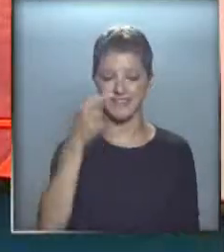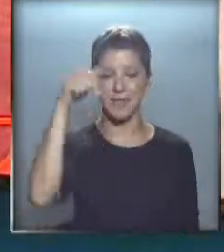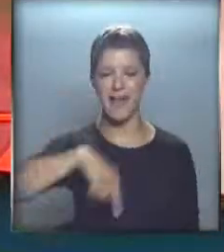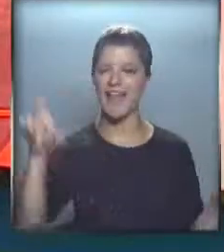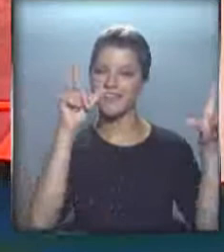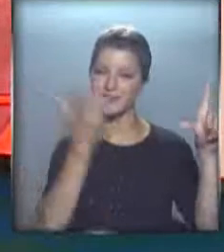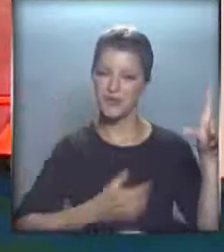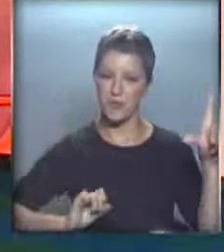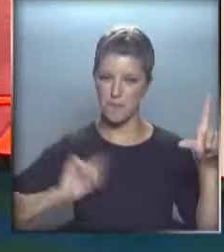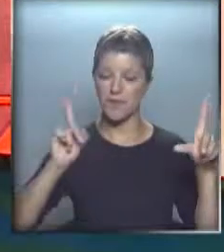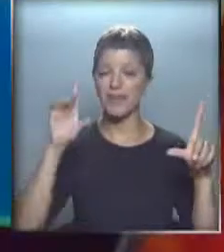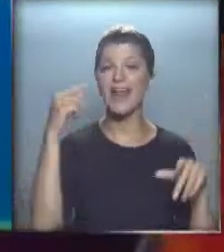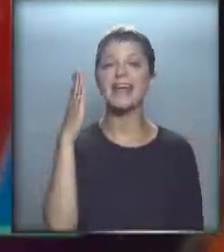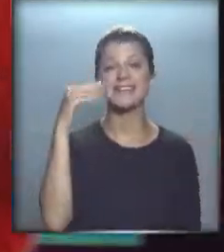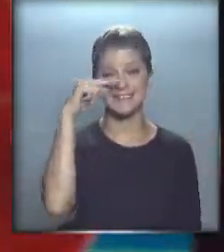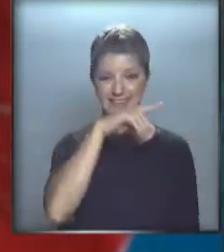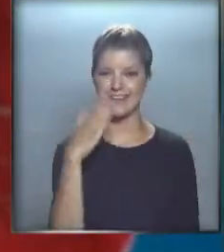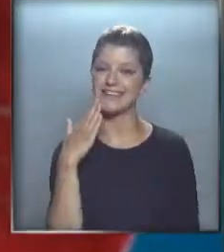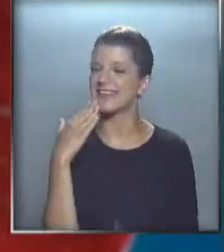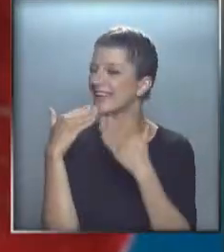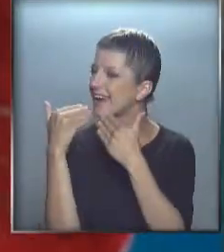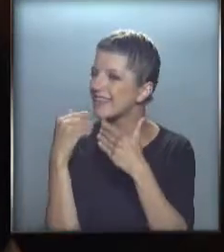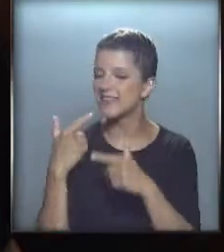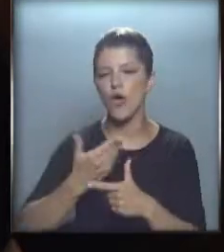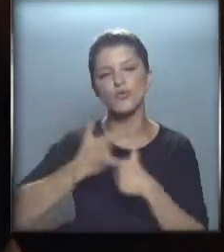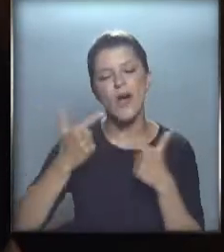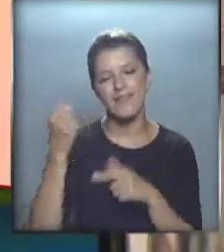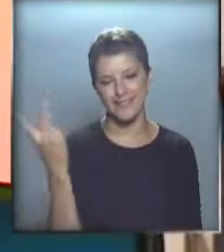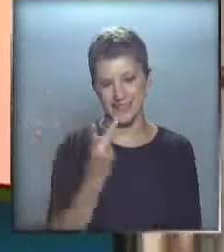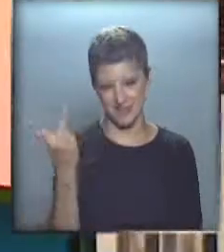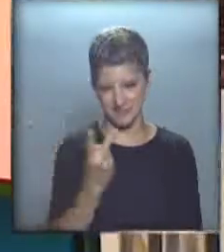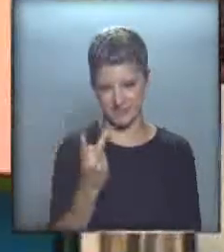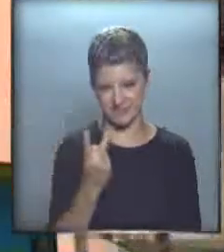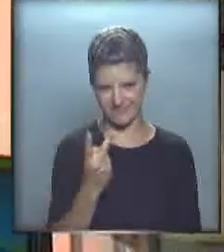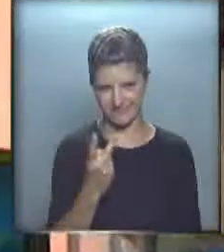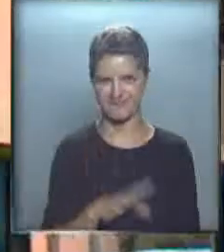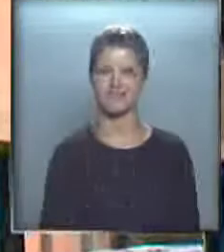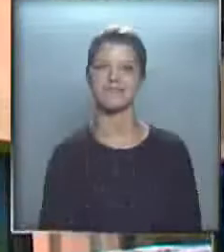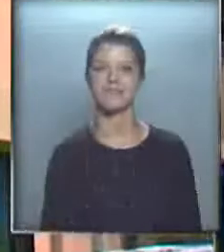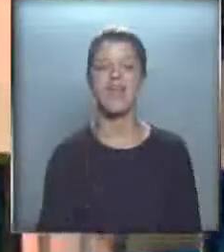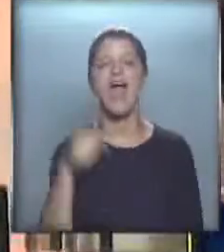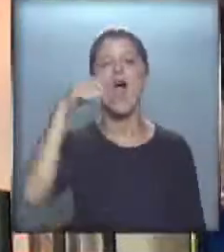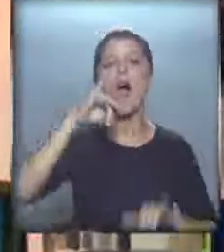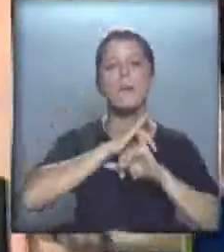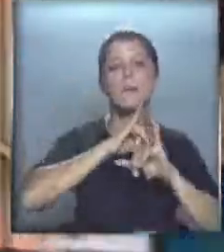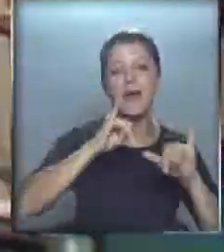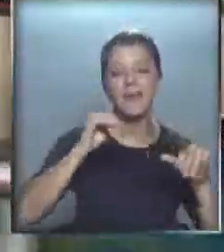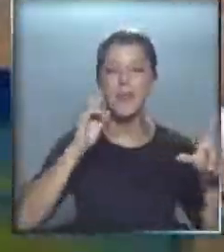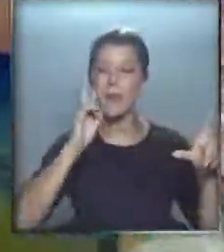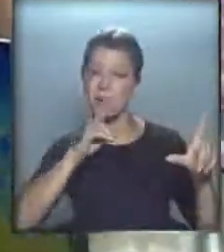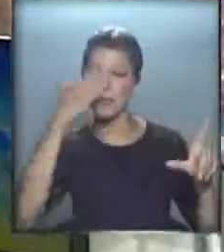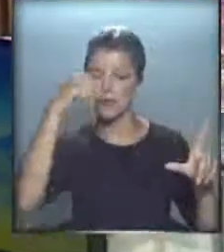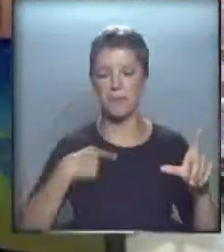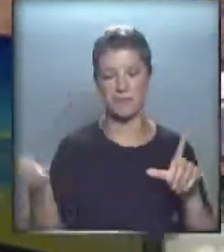televisión pública a las 19 horas. Muchísimas gracias, chicas. Gracias. Toda la mer para ustedes. Gracias. Que vaya fenómeno. Vamos un corte con algo de Señales y